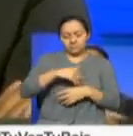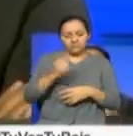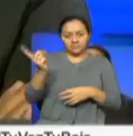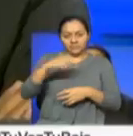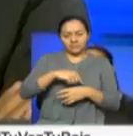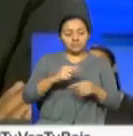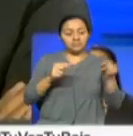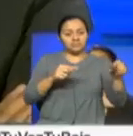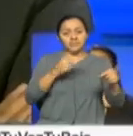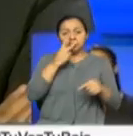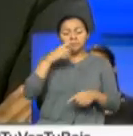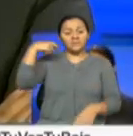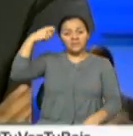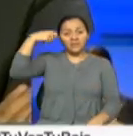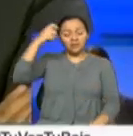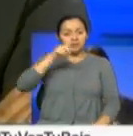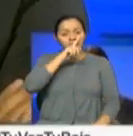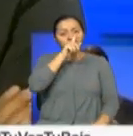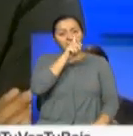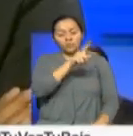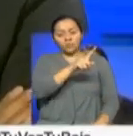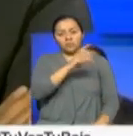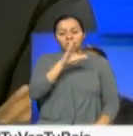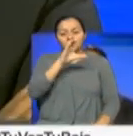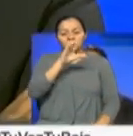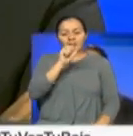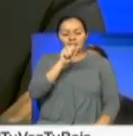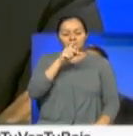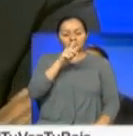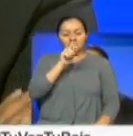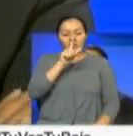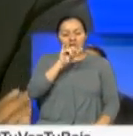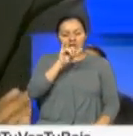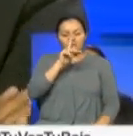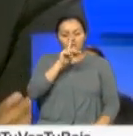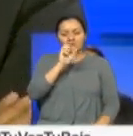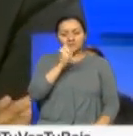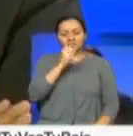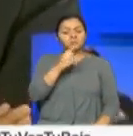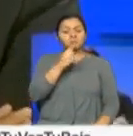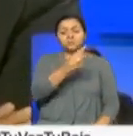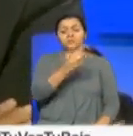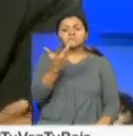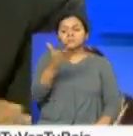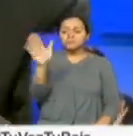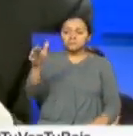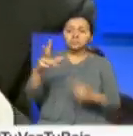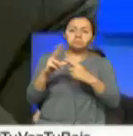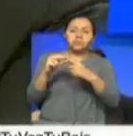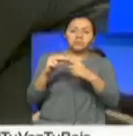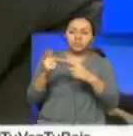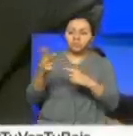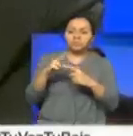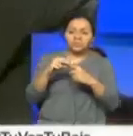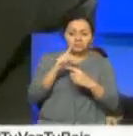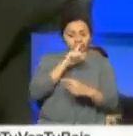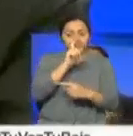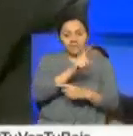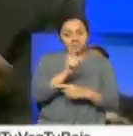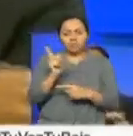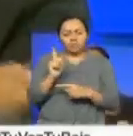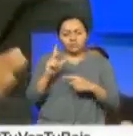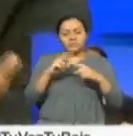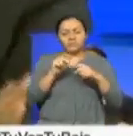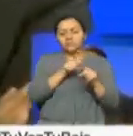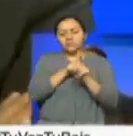nunca se menciona en los videos, Capaya Alix, creo que le llaman, a Charlie Pareja Cordero, porque es el principal cabecilla. Por el contrario, tratan de inculpar a Jorge